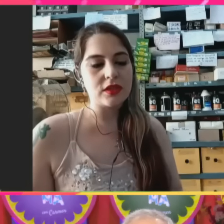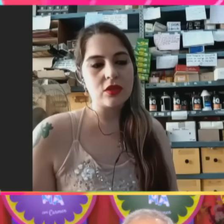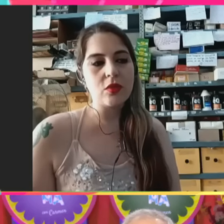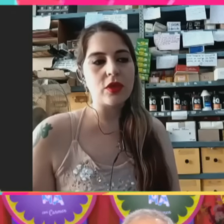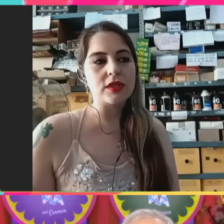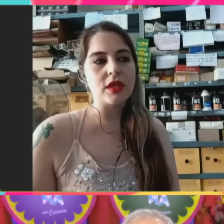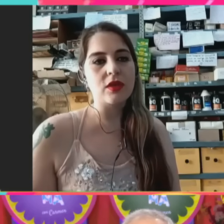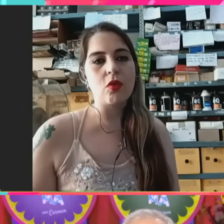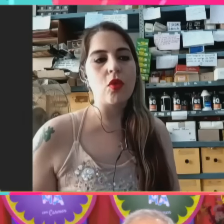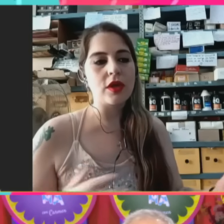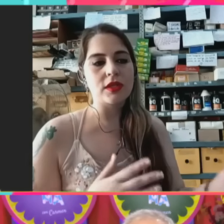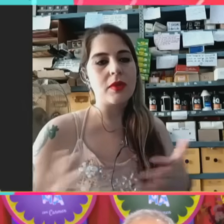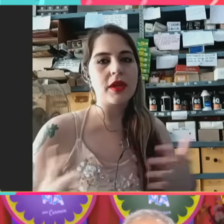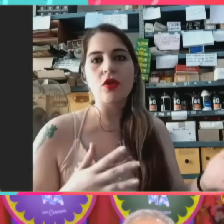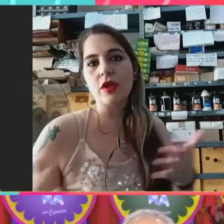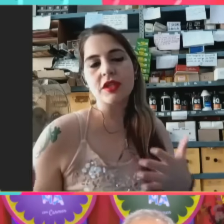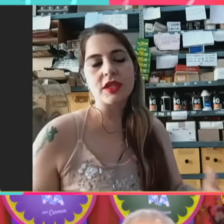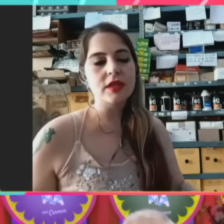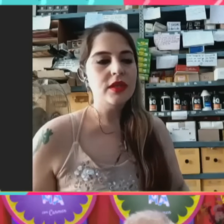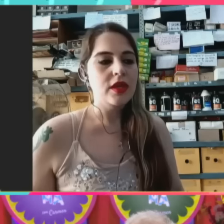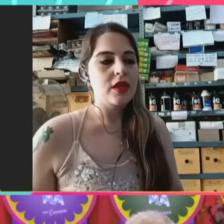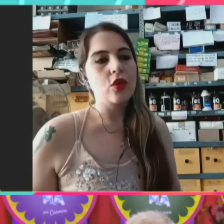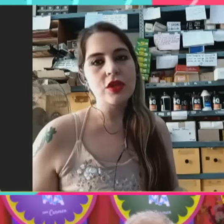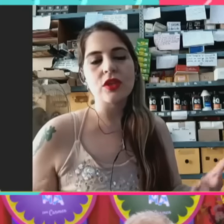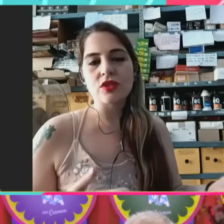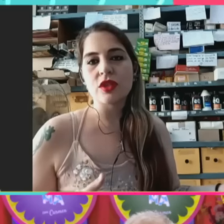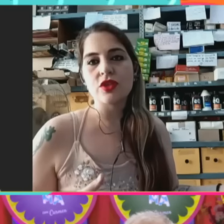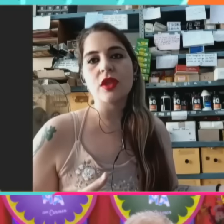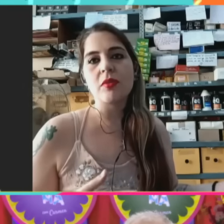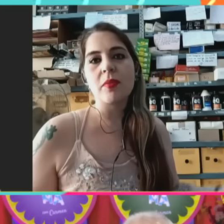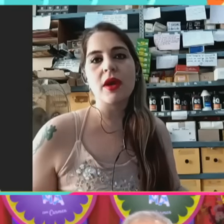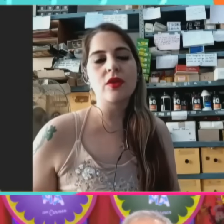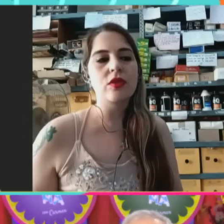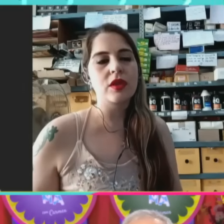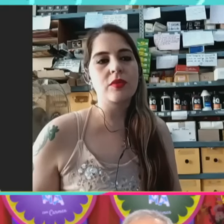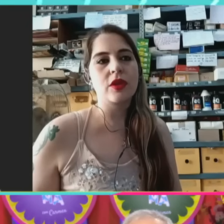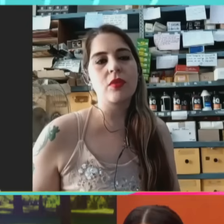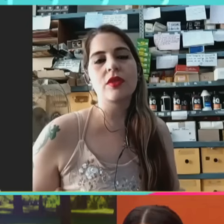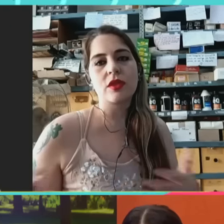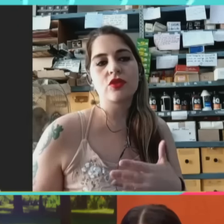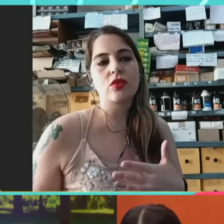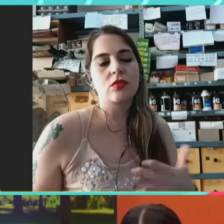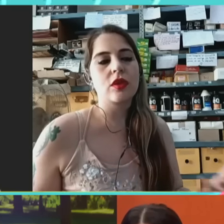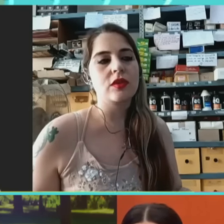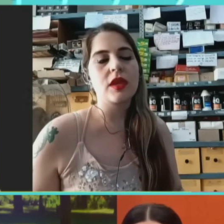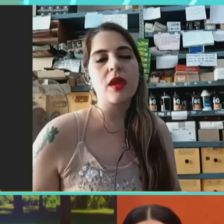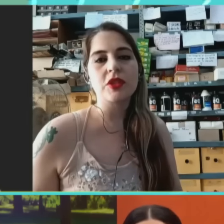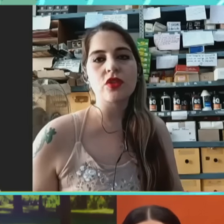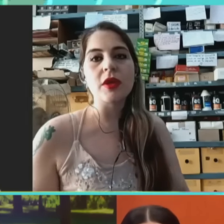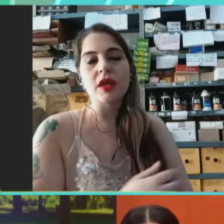canchera en este sentido porque sé cómo es el manejo de ella. Lo hizo en la sucesión de mi papá, ¿no? Por ejemplo, antes de yo tener el